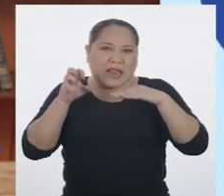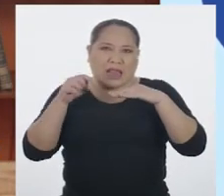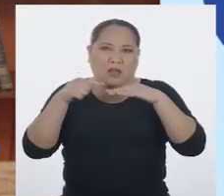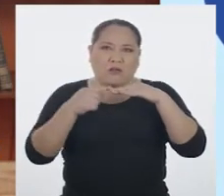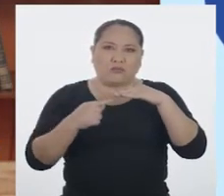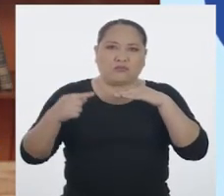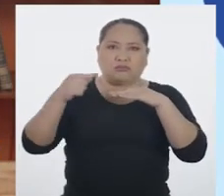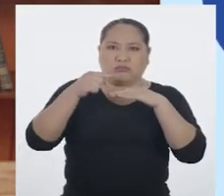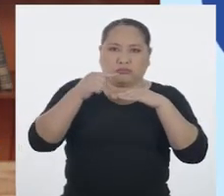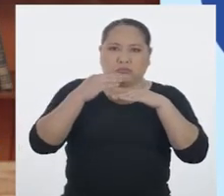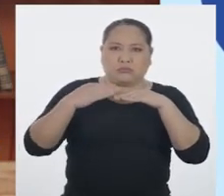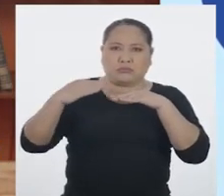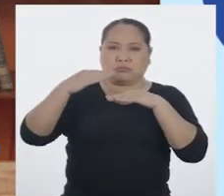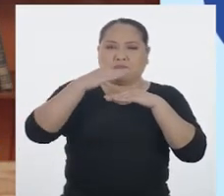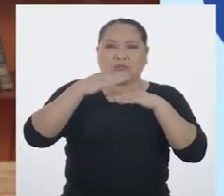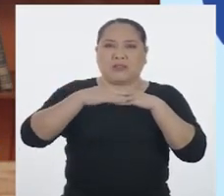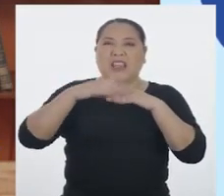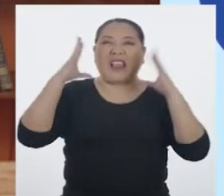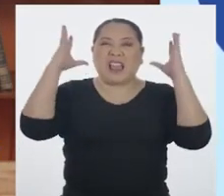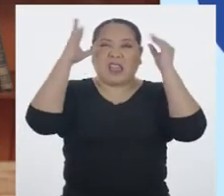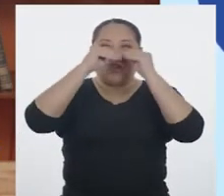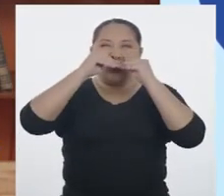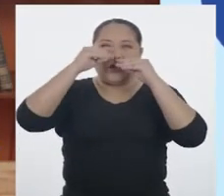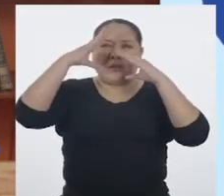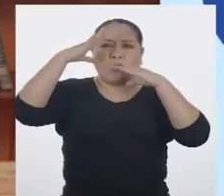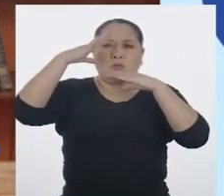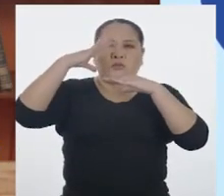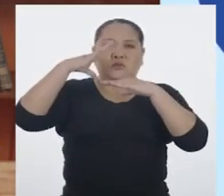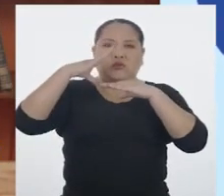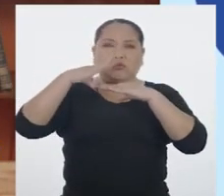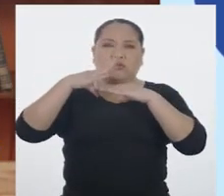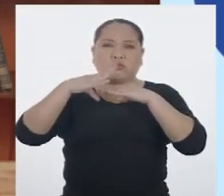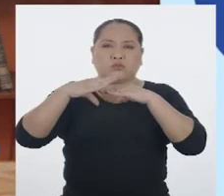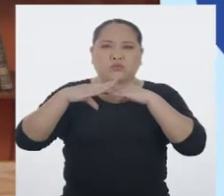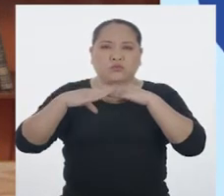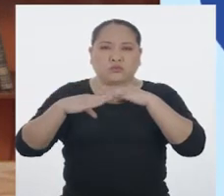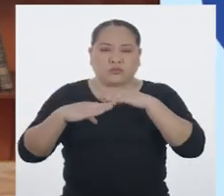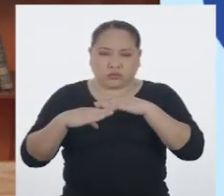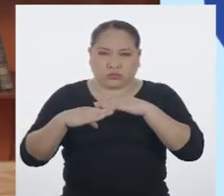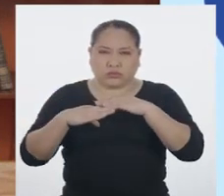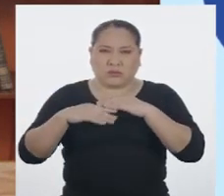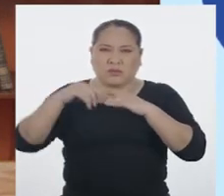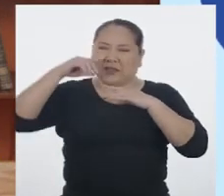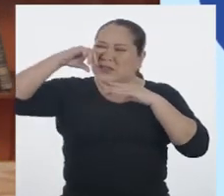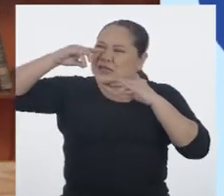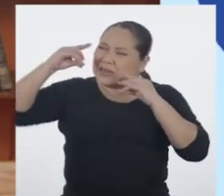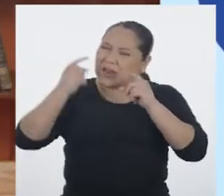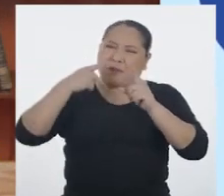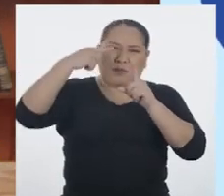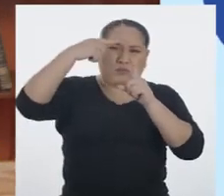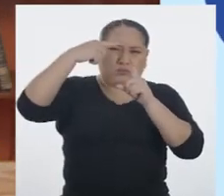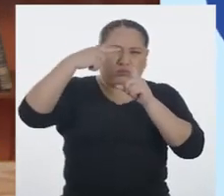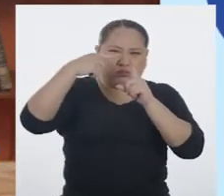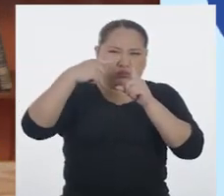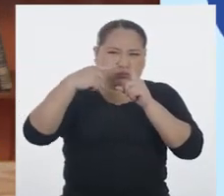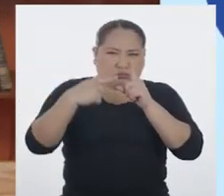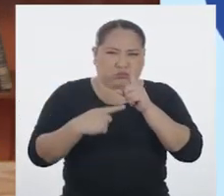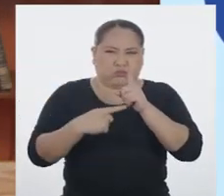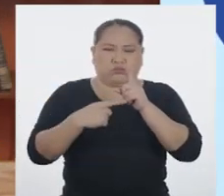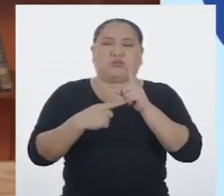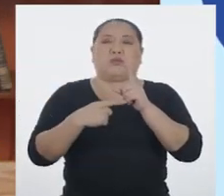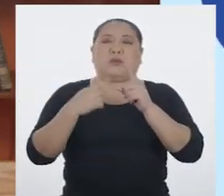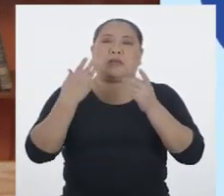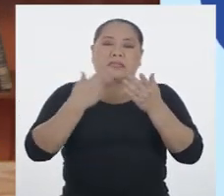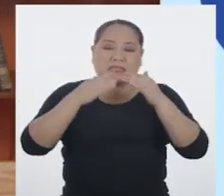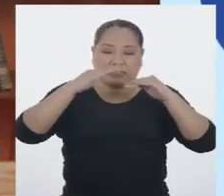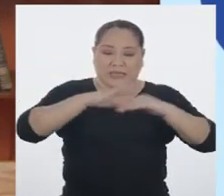congelamiento. Por eso, durante la noche, la pérdida de energía de la superficie provoca una caída rápida de la temperatura